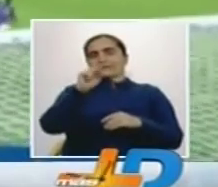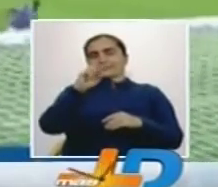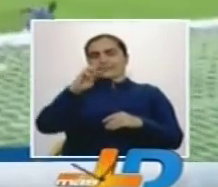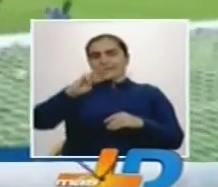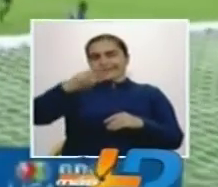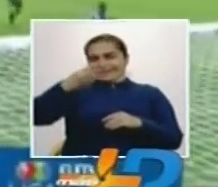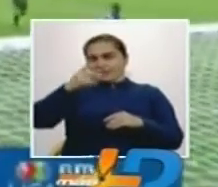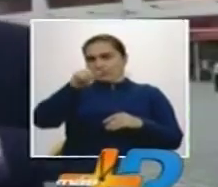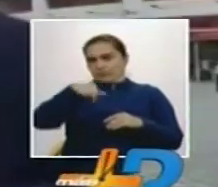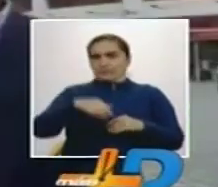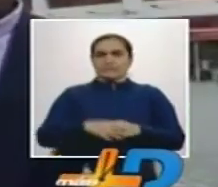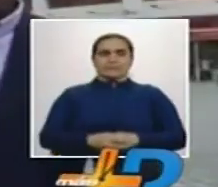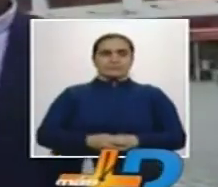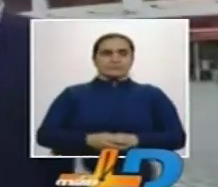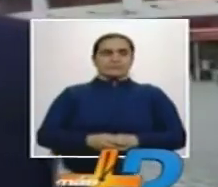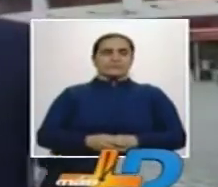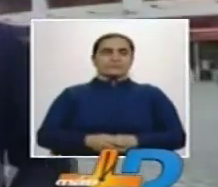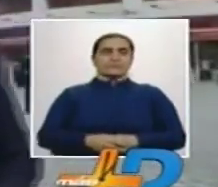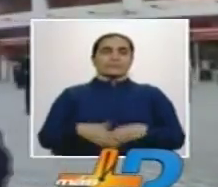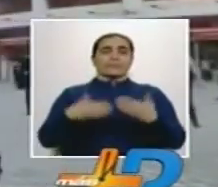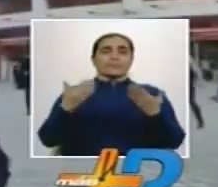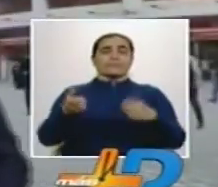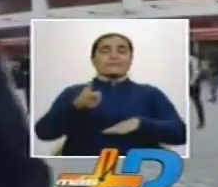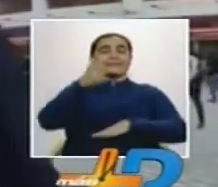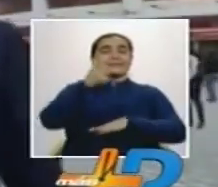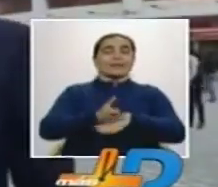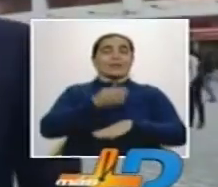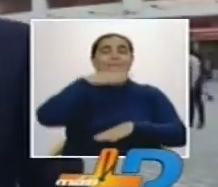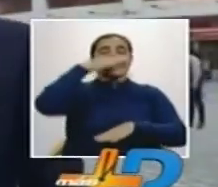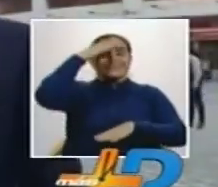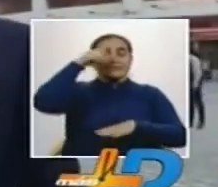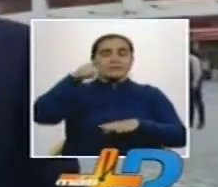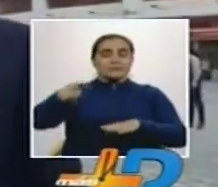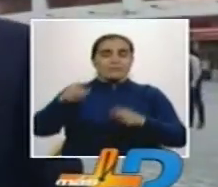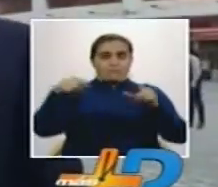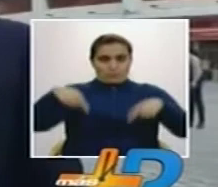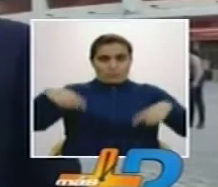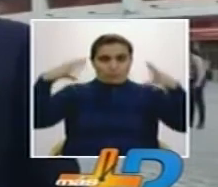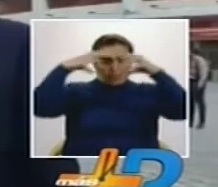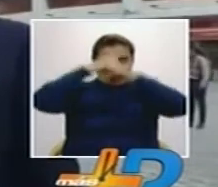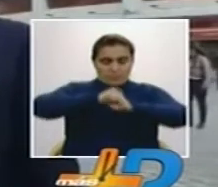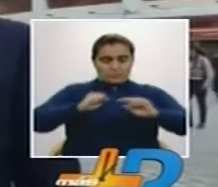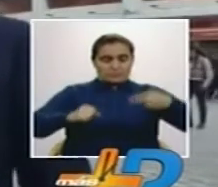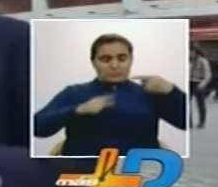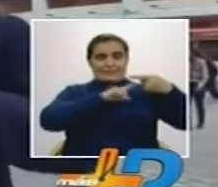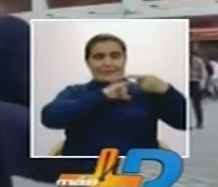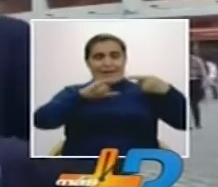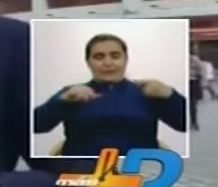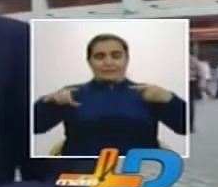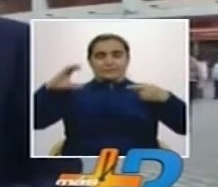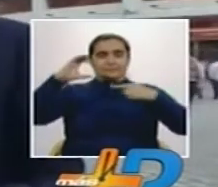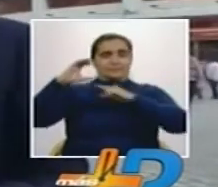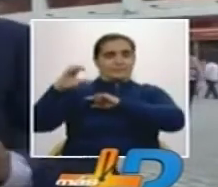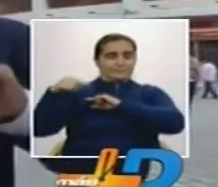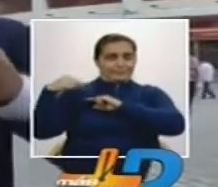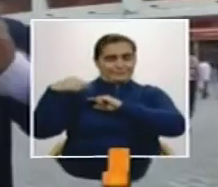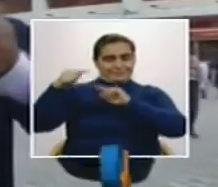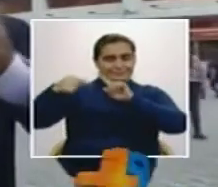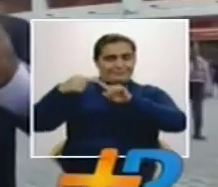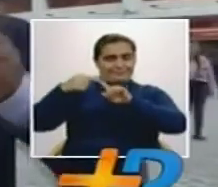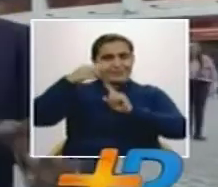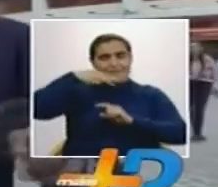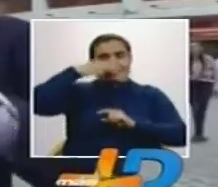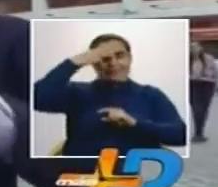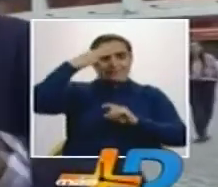gol. En el estadio Atanasio Girardot, esta noche el Deportivo Cali se enfrentará al Deportivo Independiente Medellín. El equipo de Fernando Castro